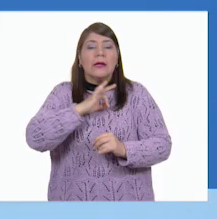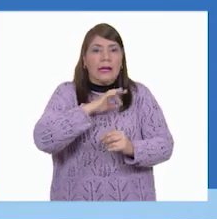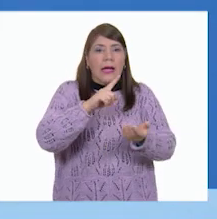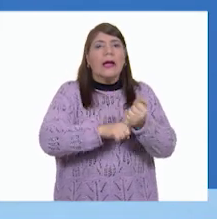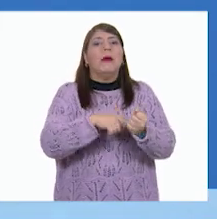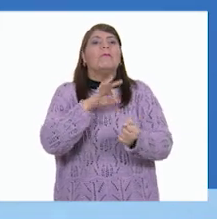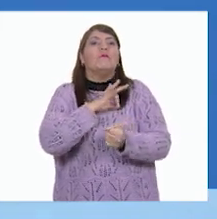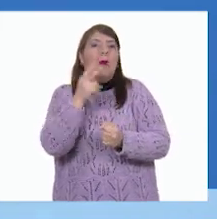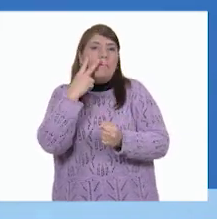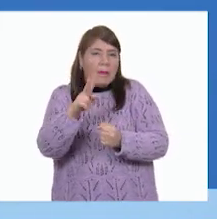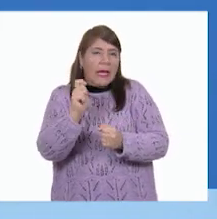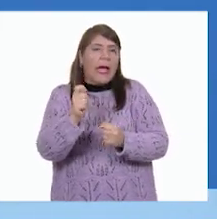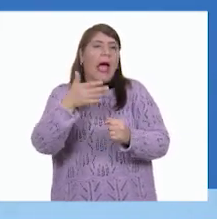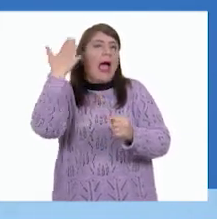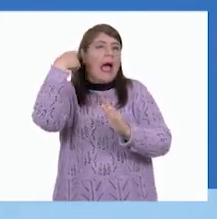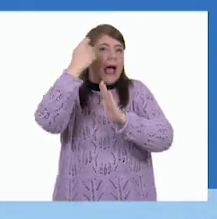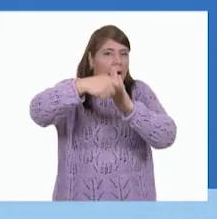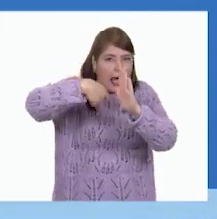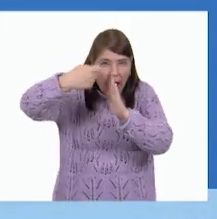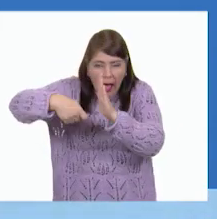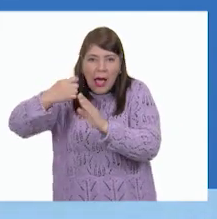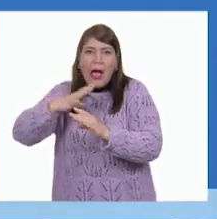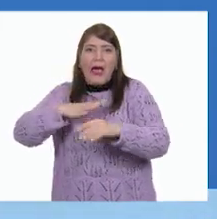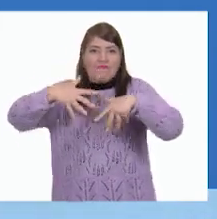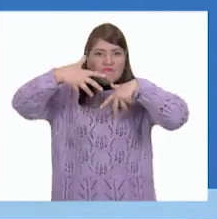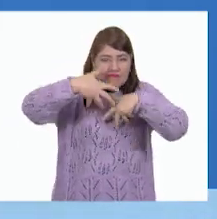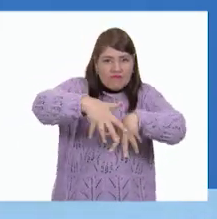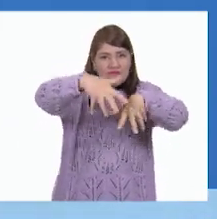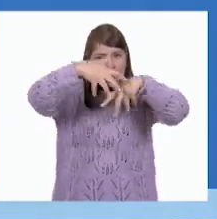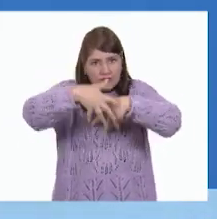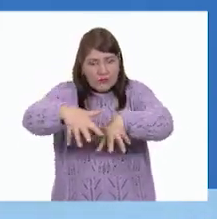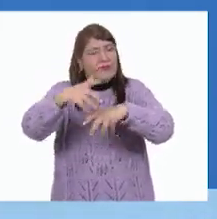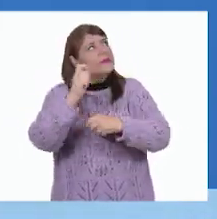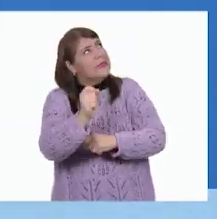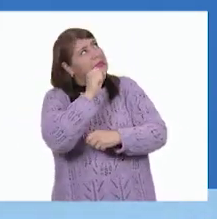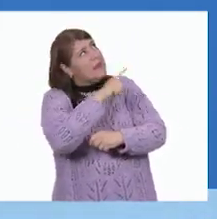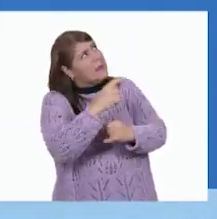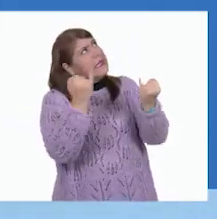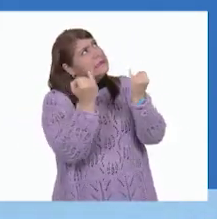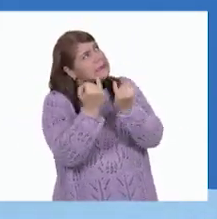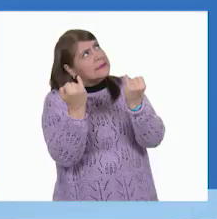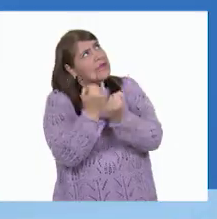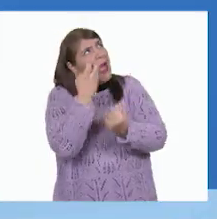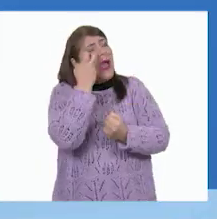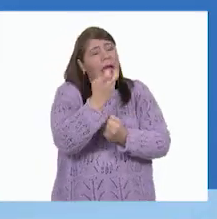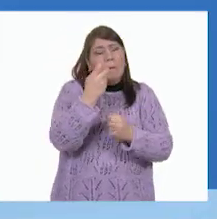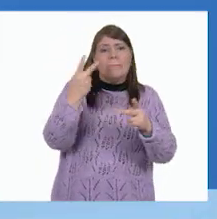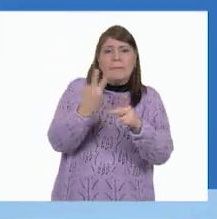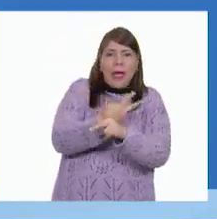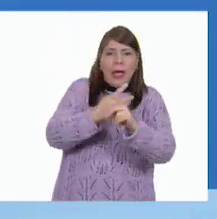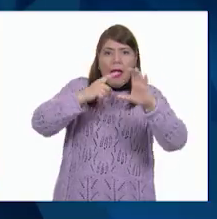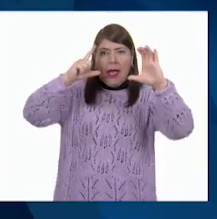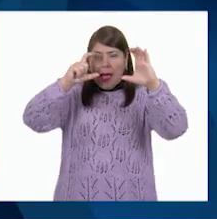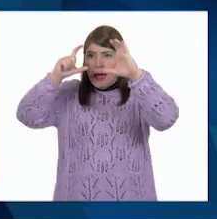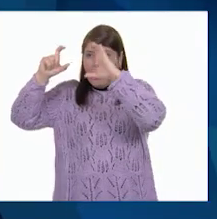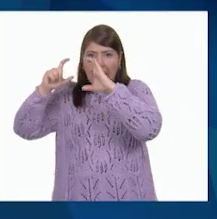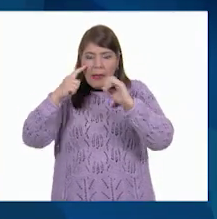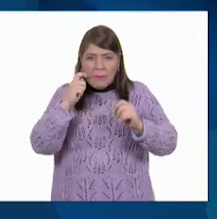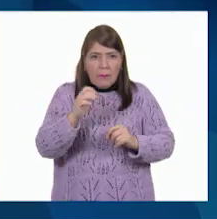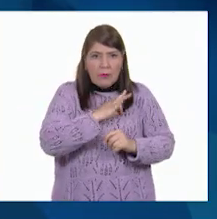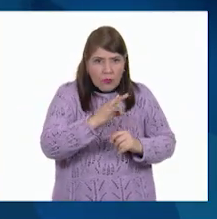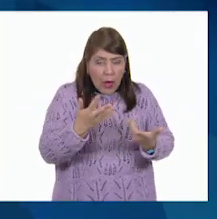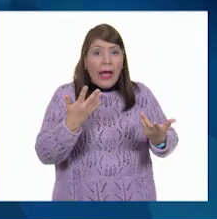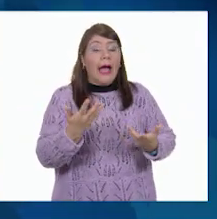algunos videos de los desfiles. Y también eso pasó con las cámaras fotográficas,